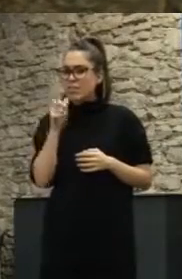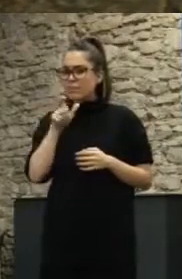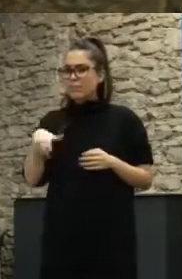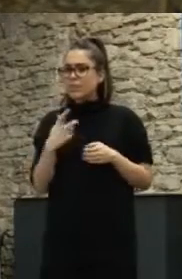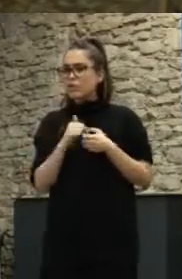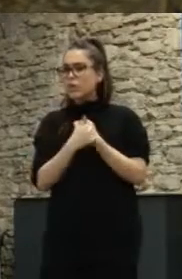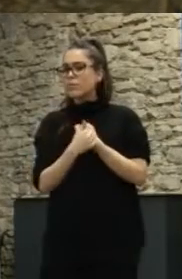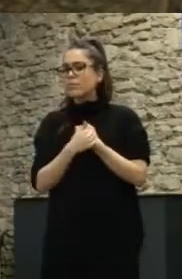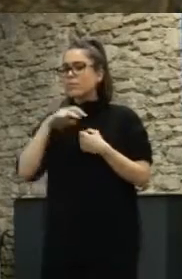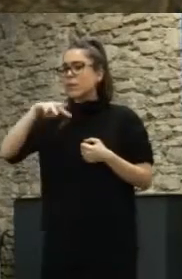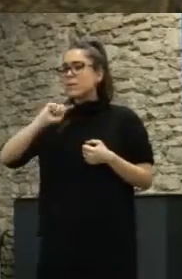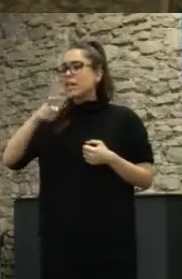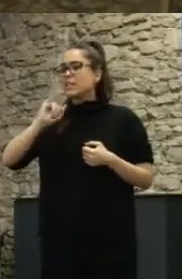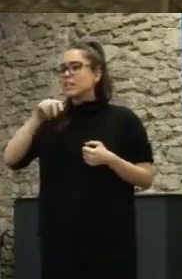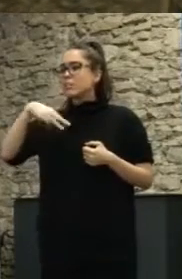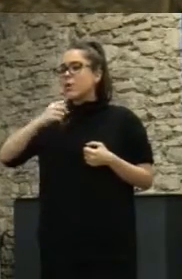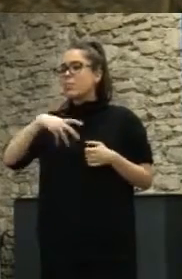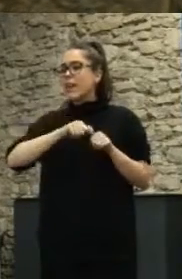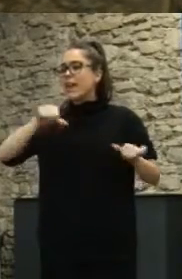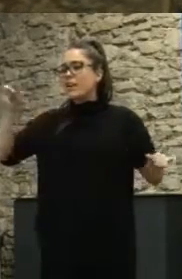está por aquí como máximo que se ha venido de La Rioja